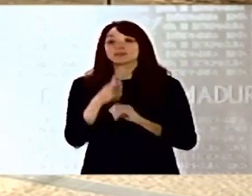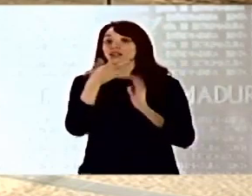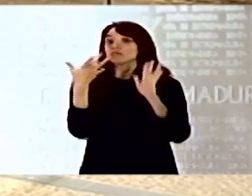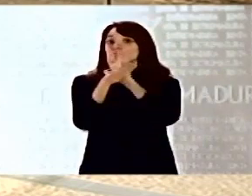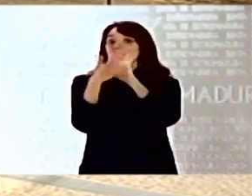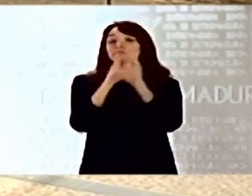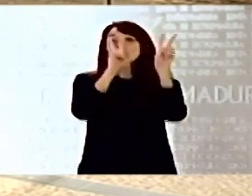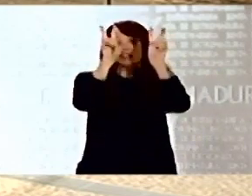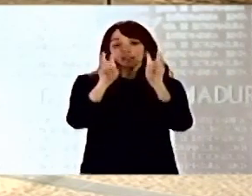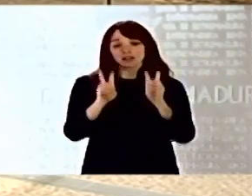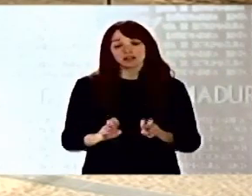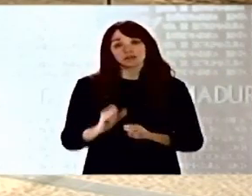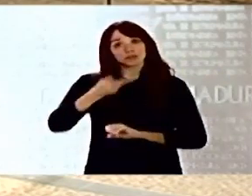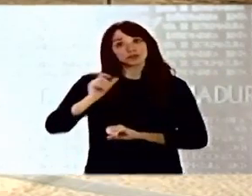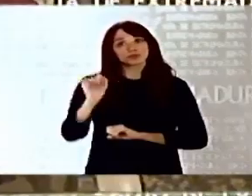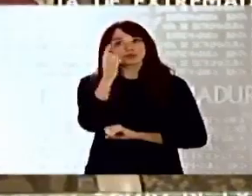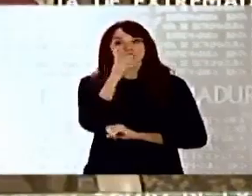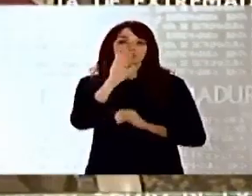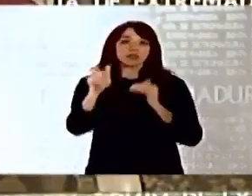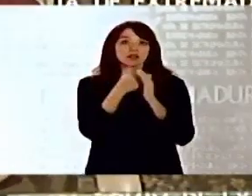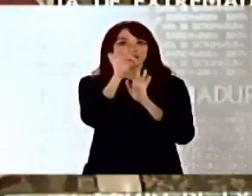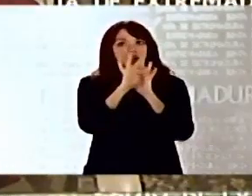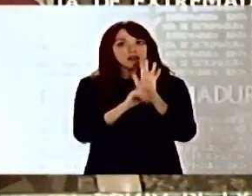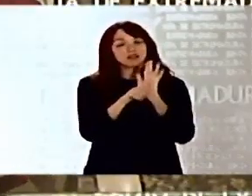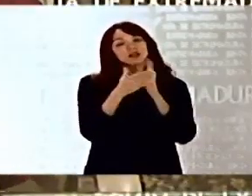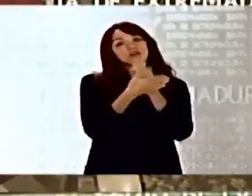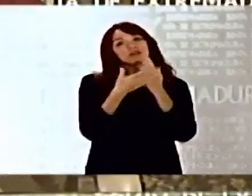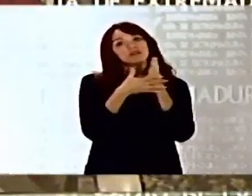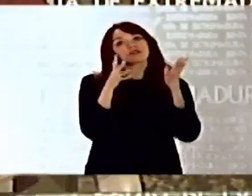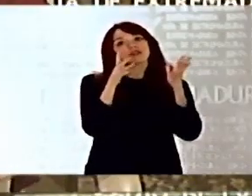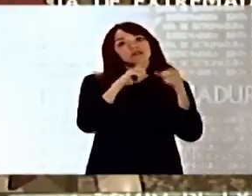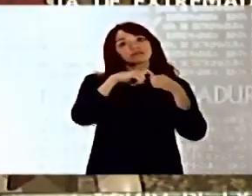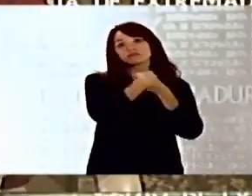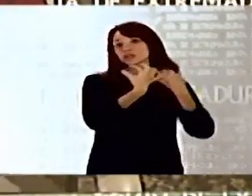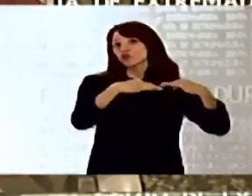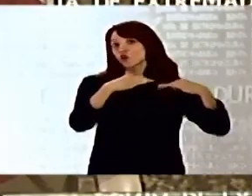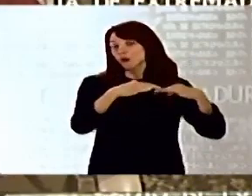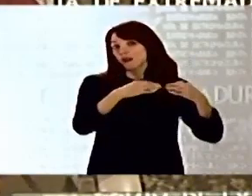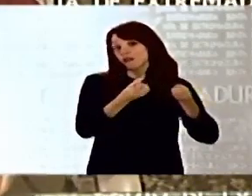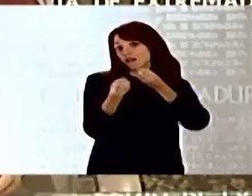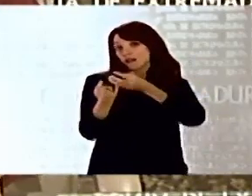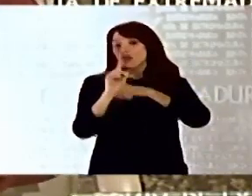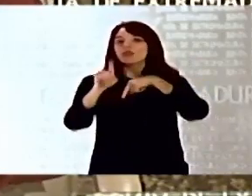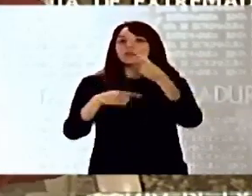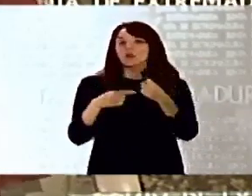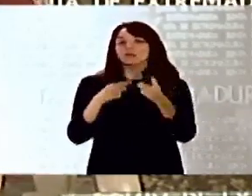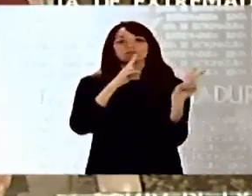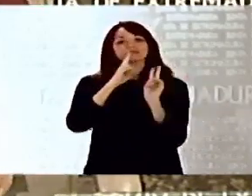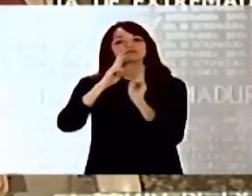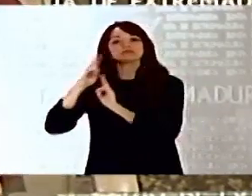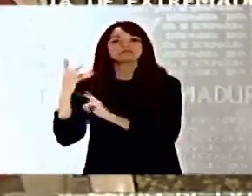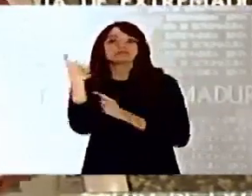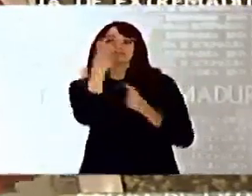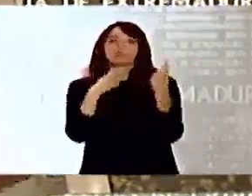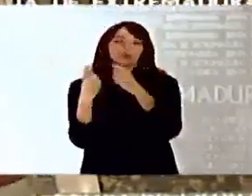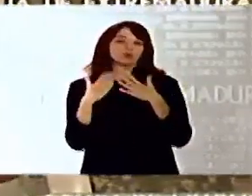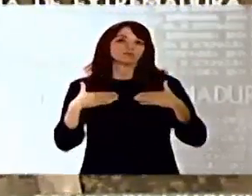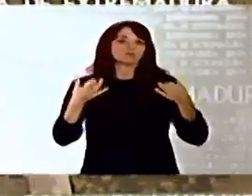los asuntos más importantes que componen el día de este Consejo de Gobierno ordinario y luego atenderé las preguntas que deseen